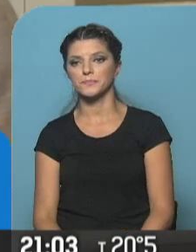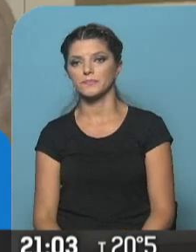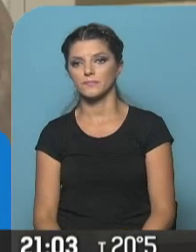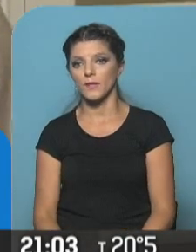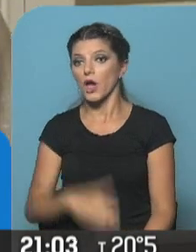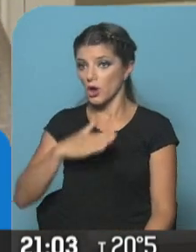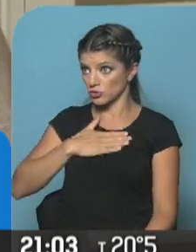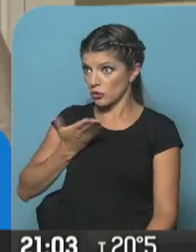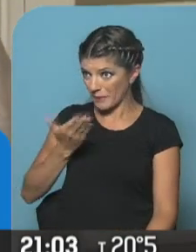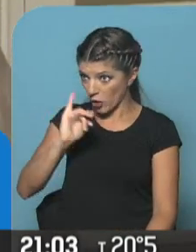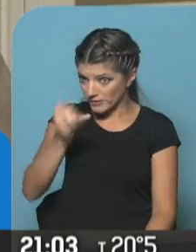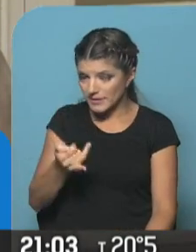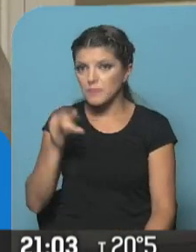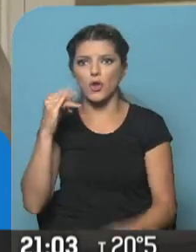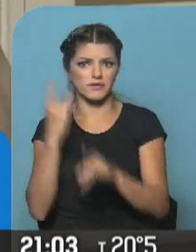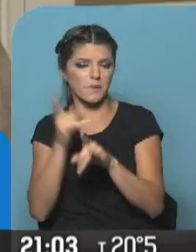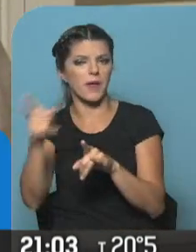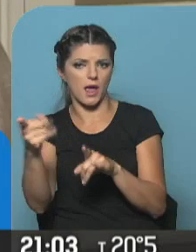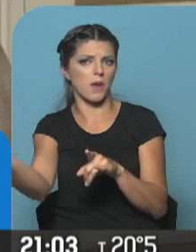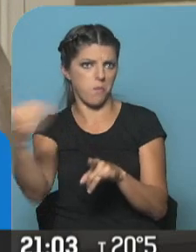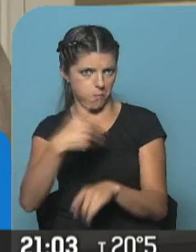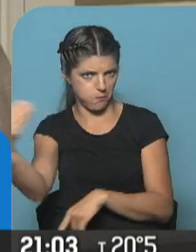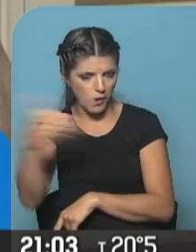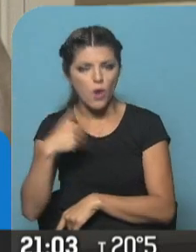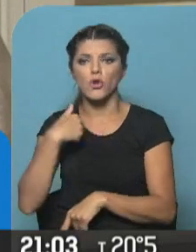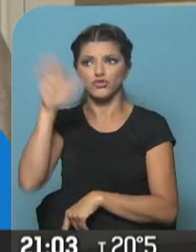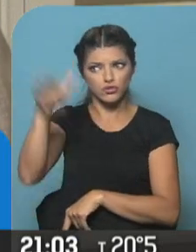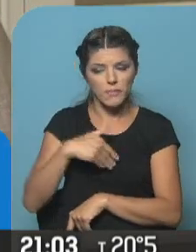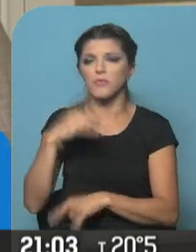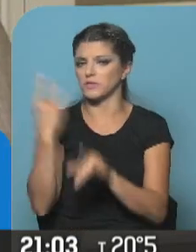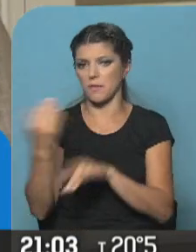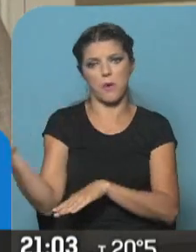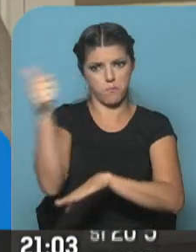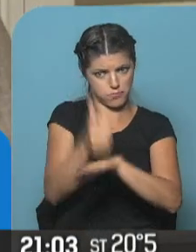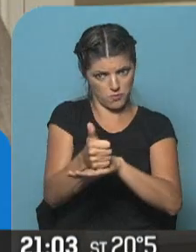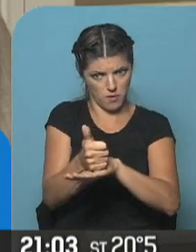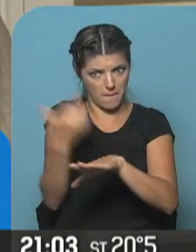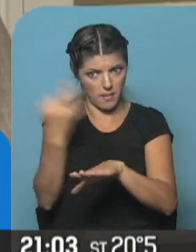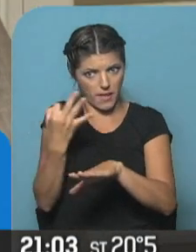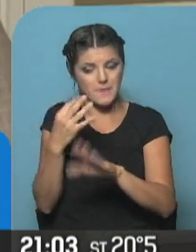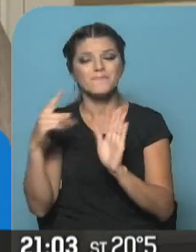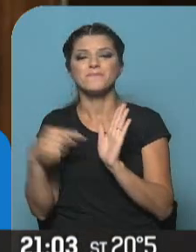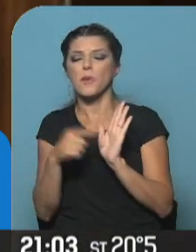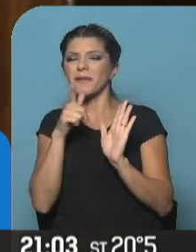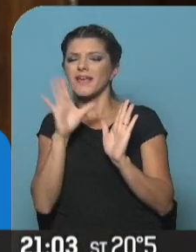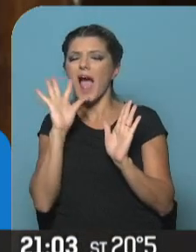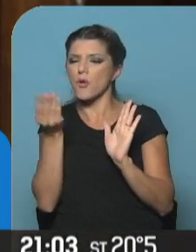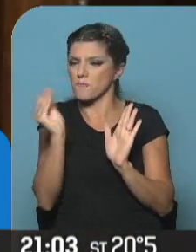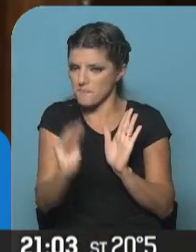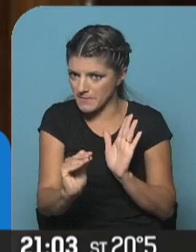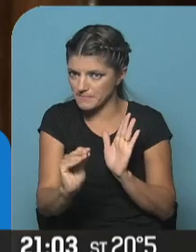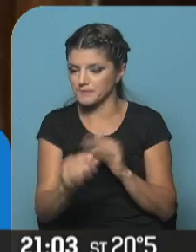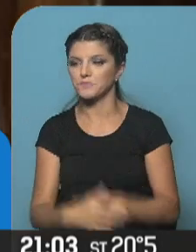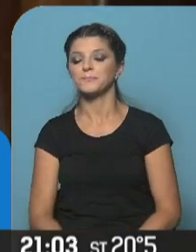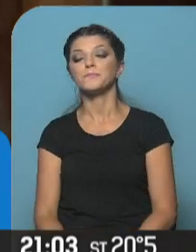es cierto que Vudú siempre se comportó a derecho en los expedientes en que se lo ha llamado, eso es correcto, pero entiendo que acá el juez ve algo más. En su resolución